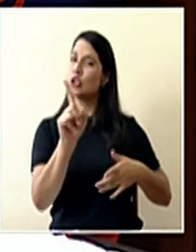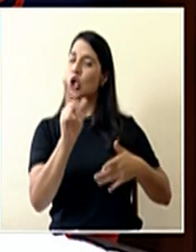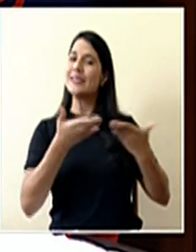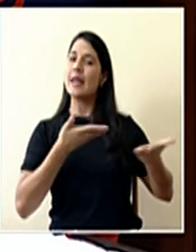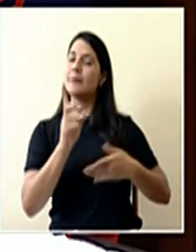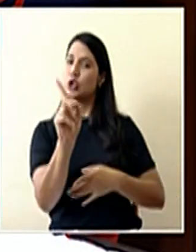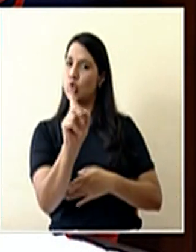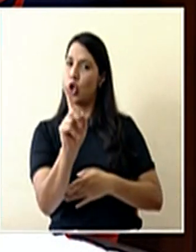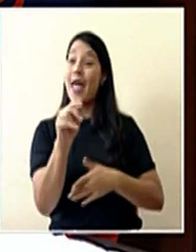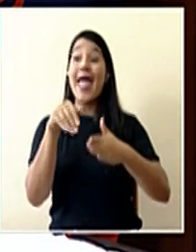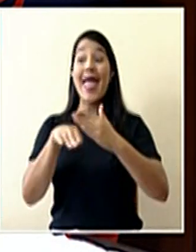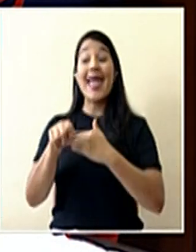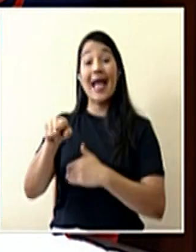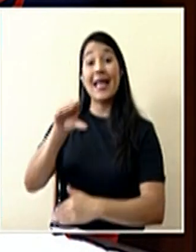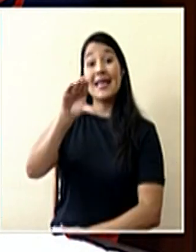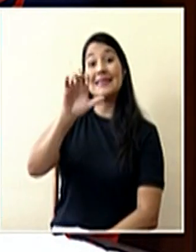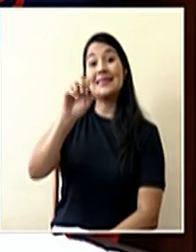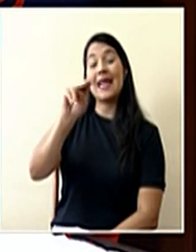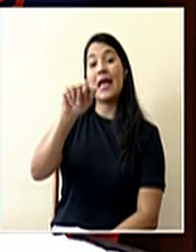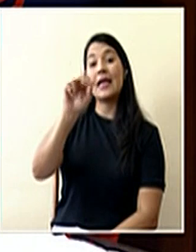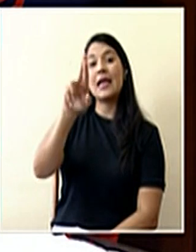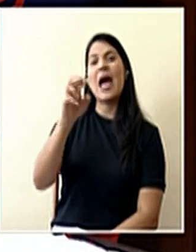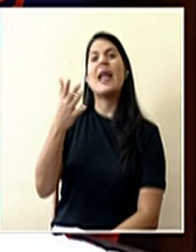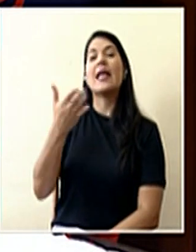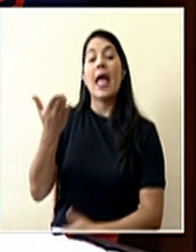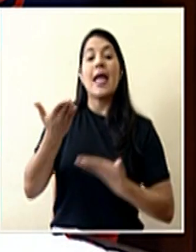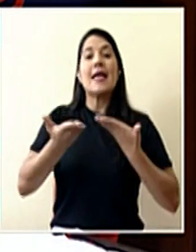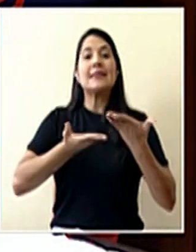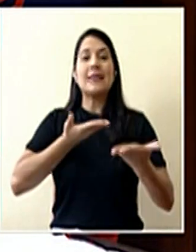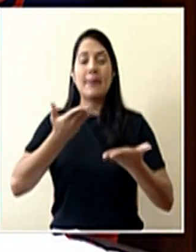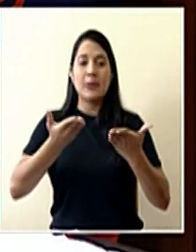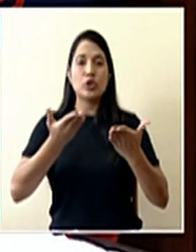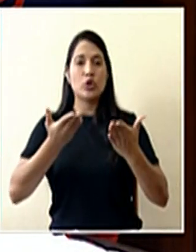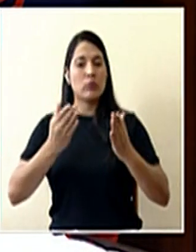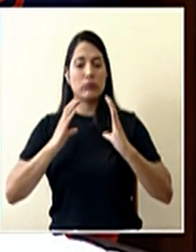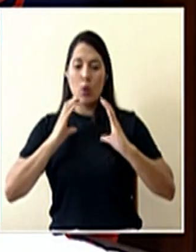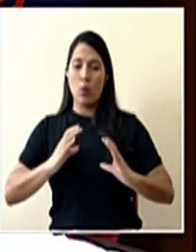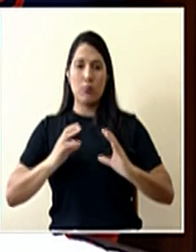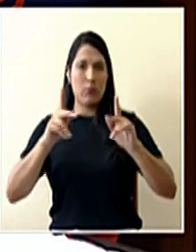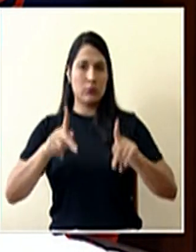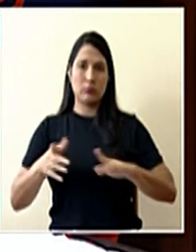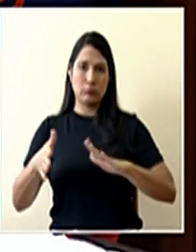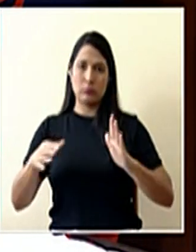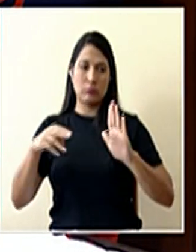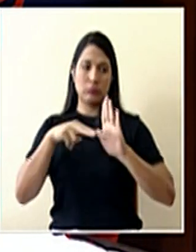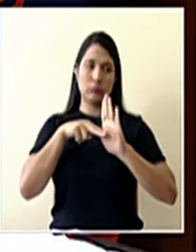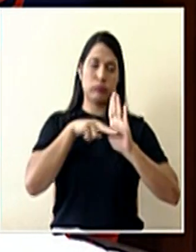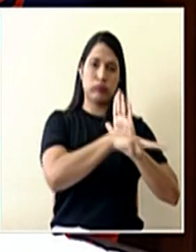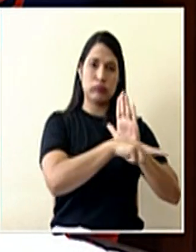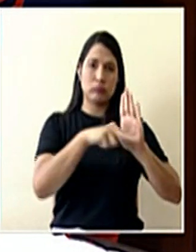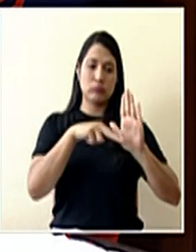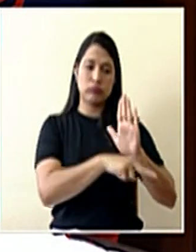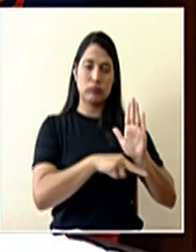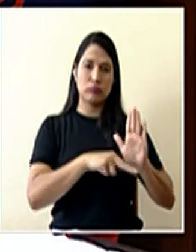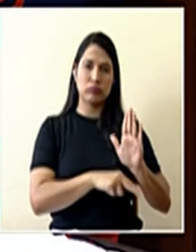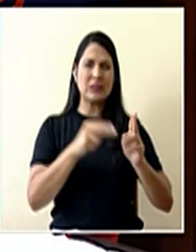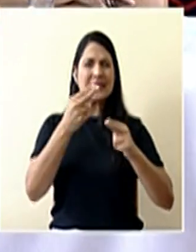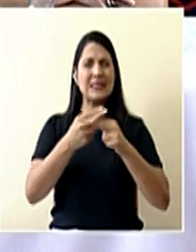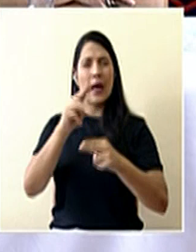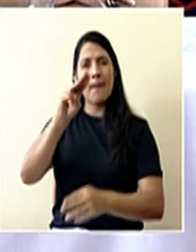definir claramente cuál va a ser el manejo de estos cuerpos. Y como les digo, ojalá esto no se tenga que utilizar con una sola persona.